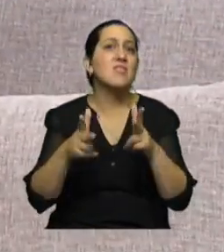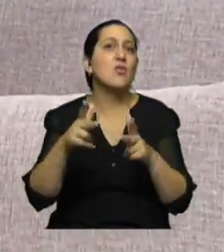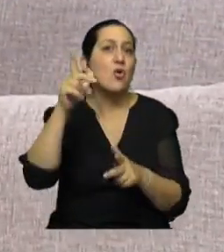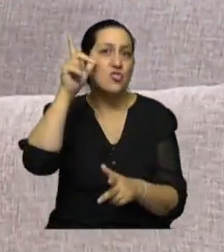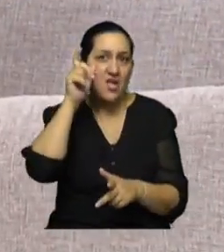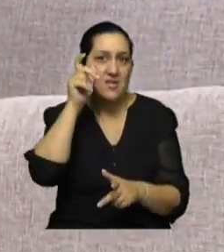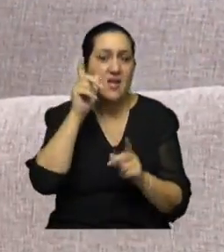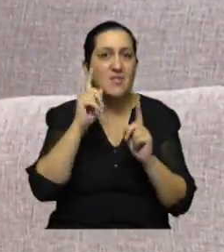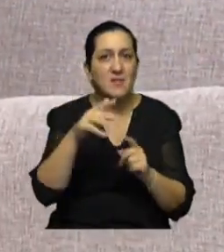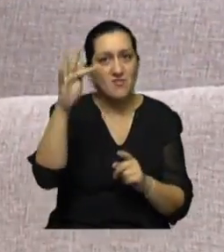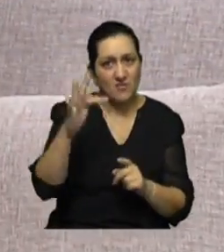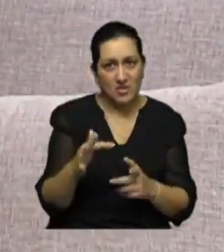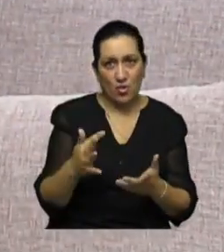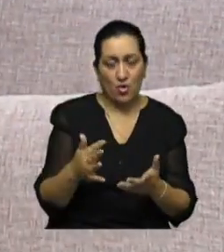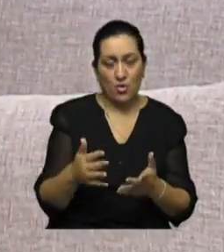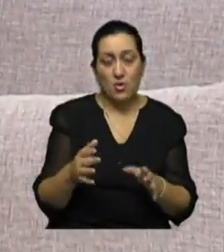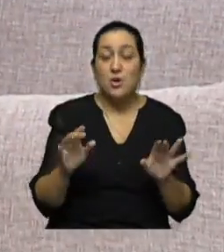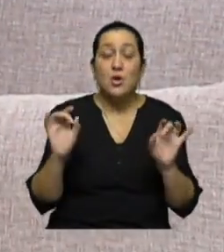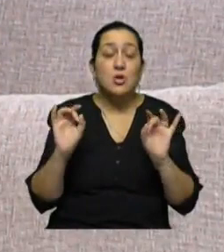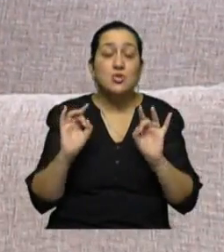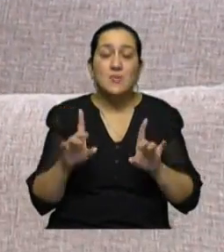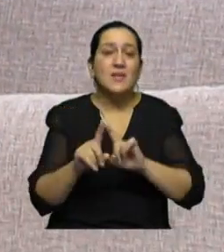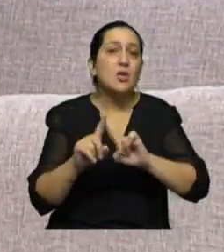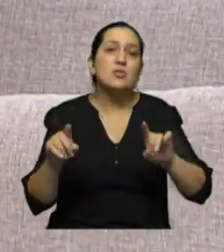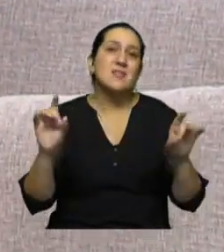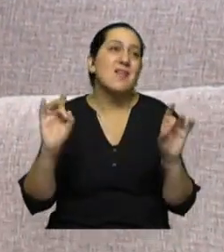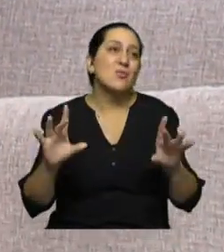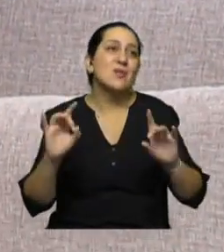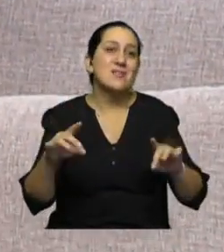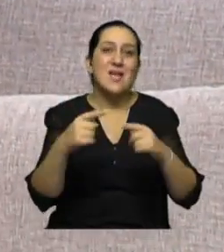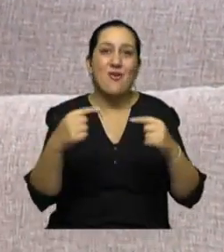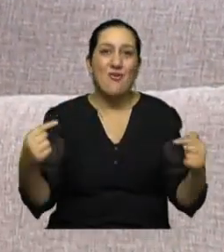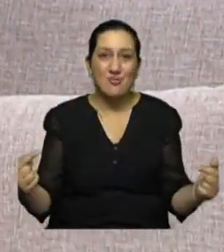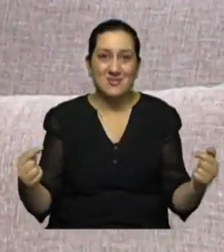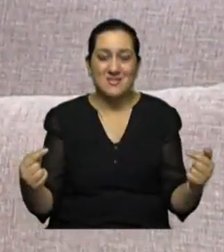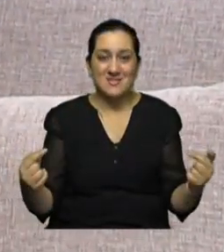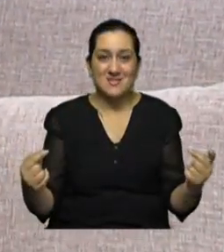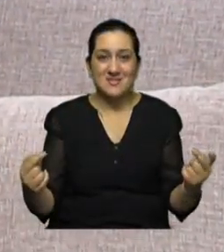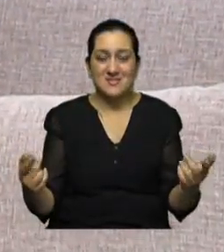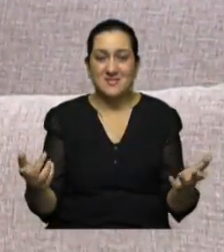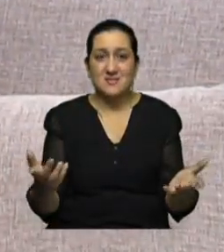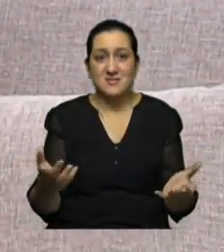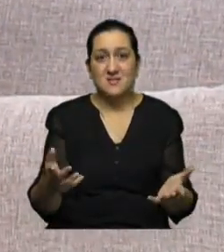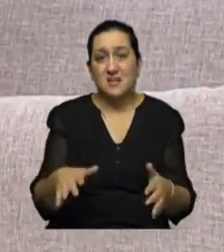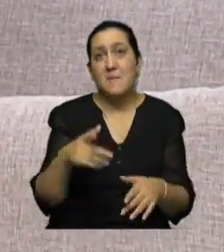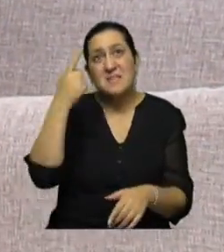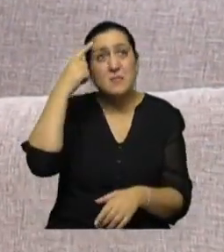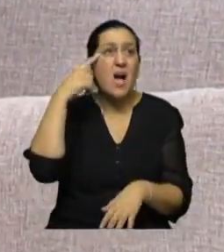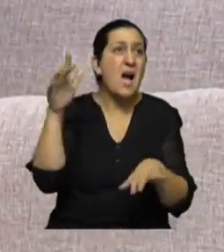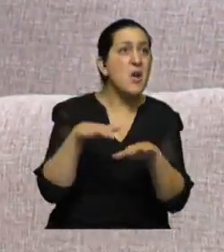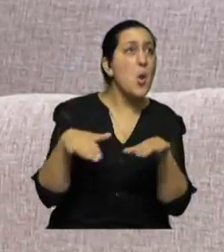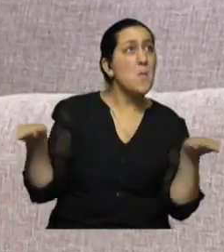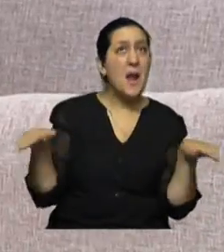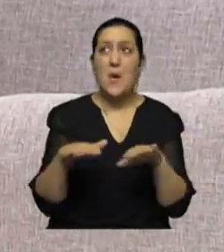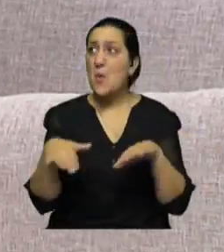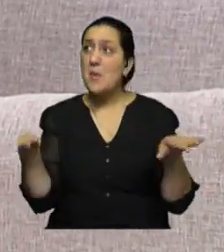a todo lo que dijiste vos. Simplemente para no naturalizar cosas que siento que están pasándonos por adelante de la cara. Exacto. Así